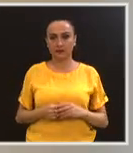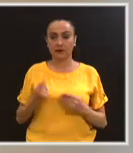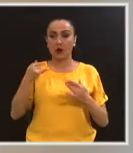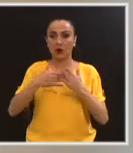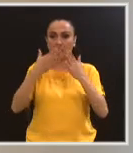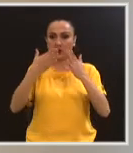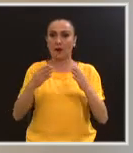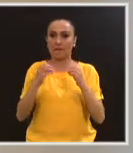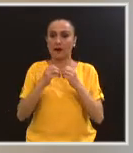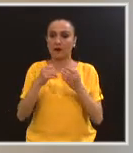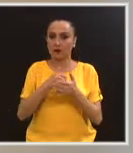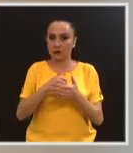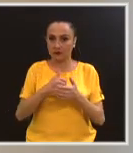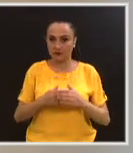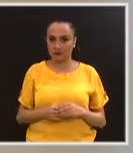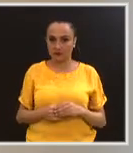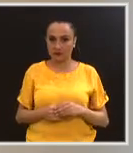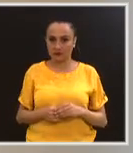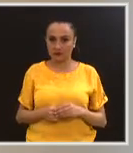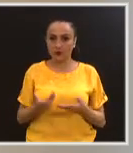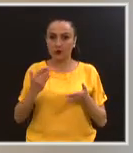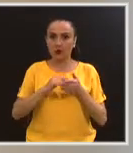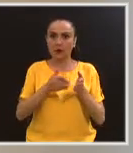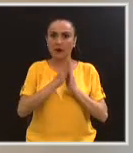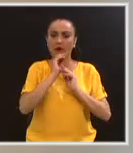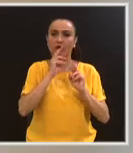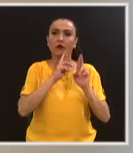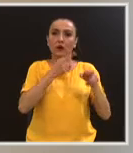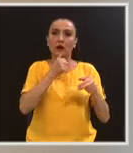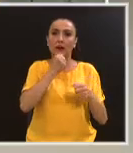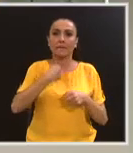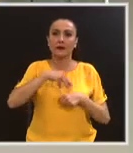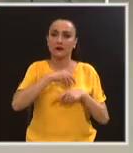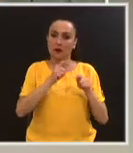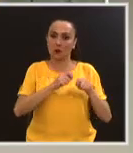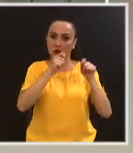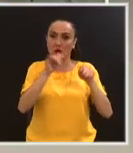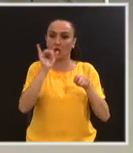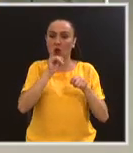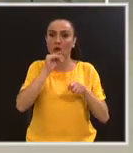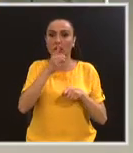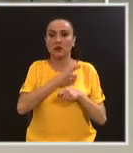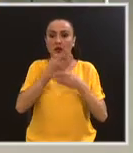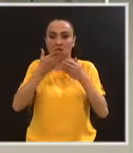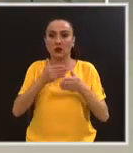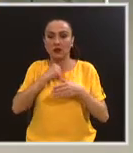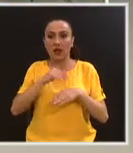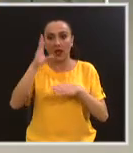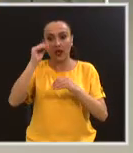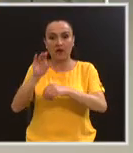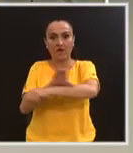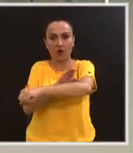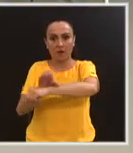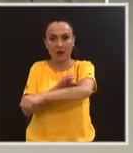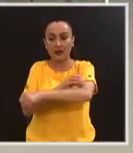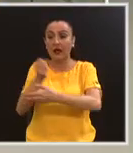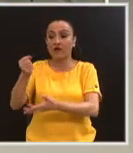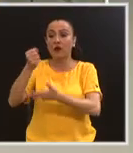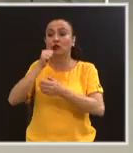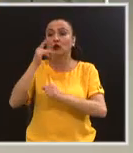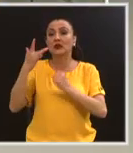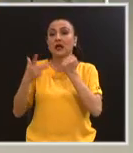estudiantes más vulnerables se volvió a pedir respuesta a la ministra de Educación así como las direcciones de informática de gestión y recursos